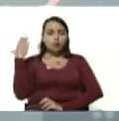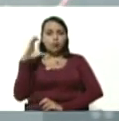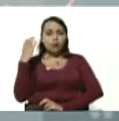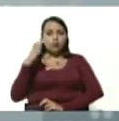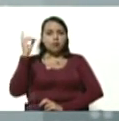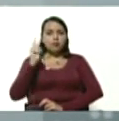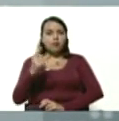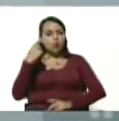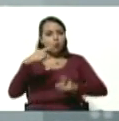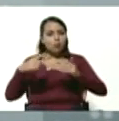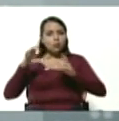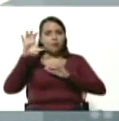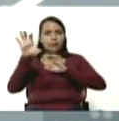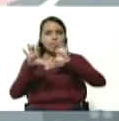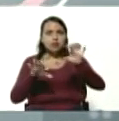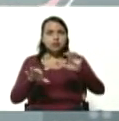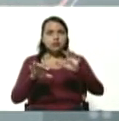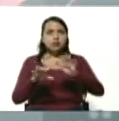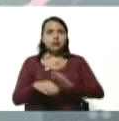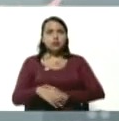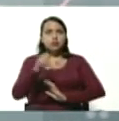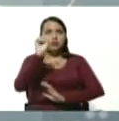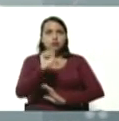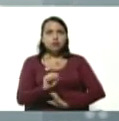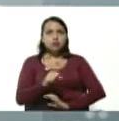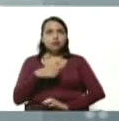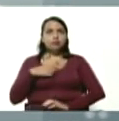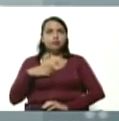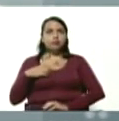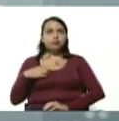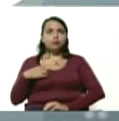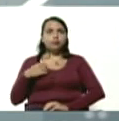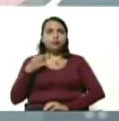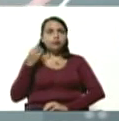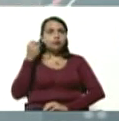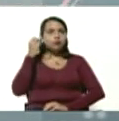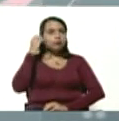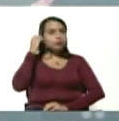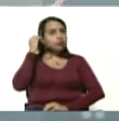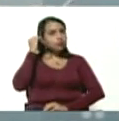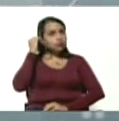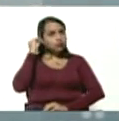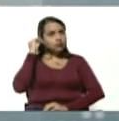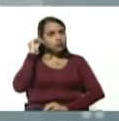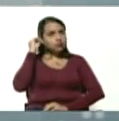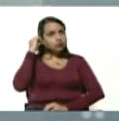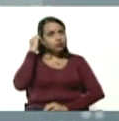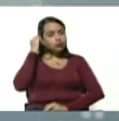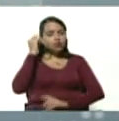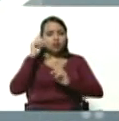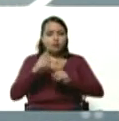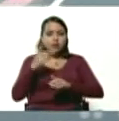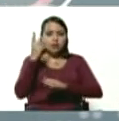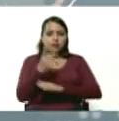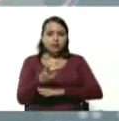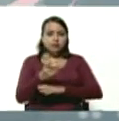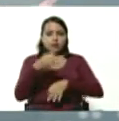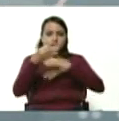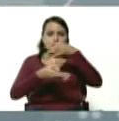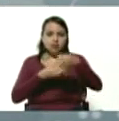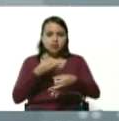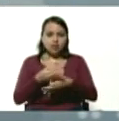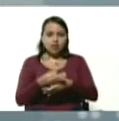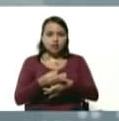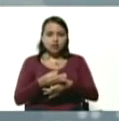países de Sudamérica. También debemos reportar y vamos a conversar de